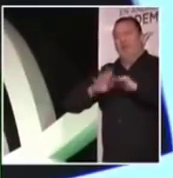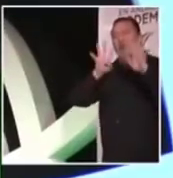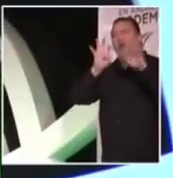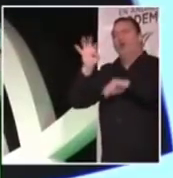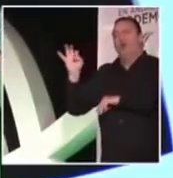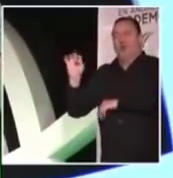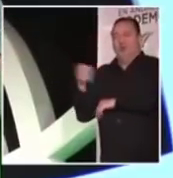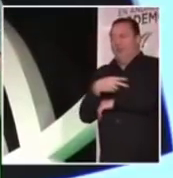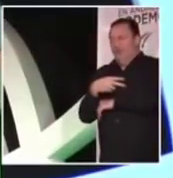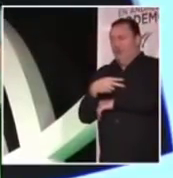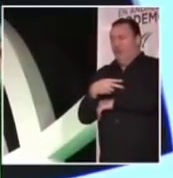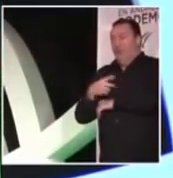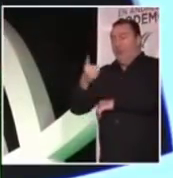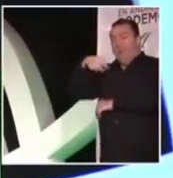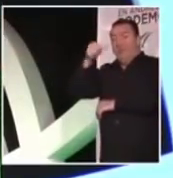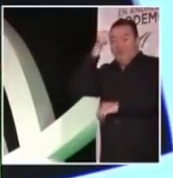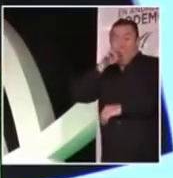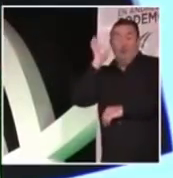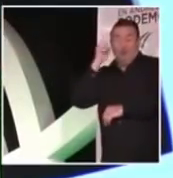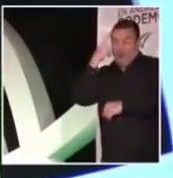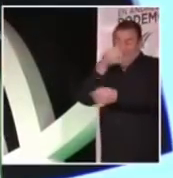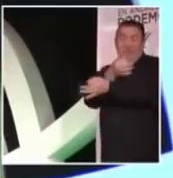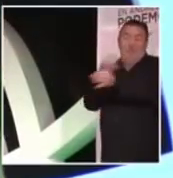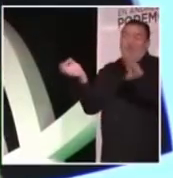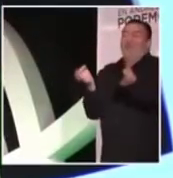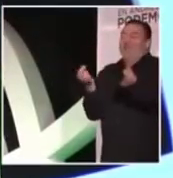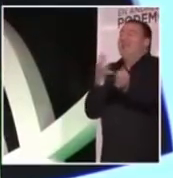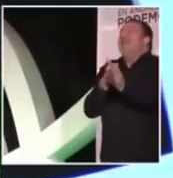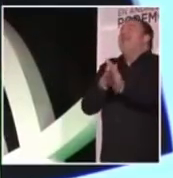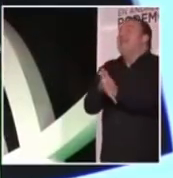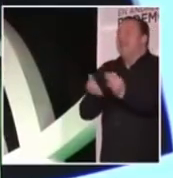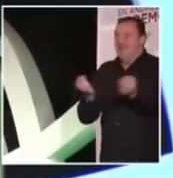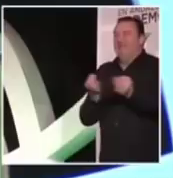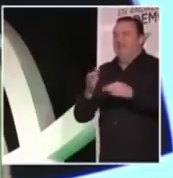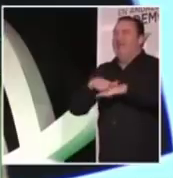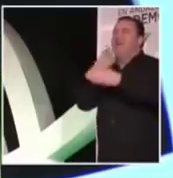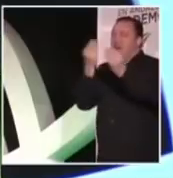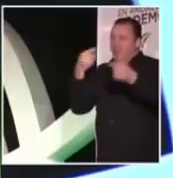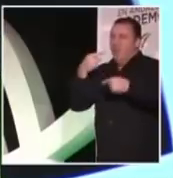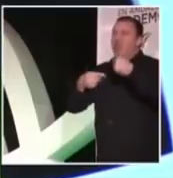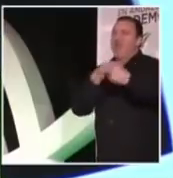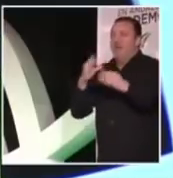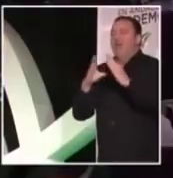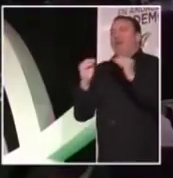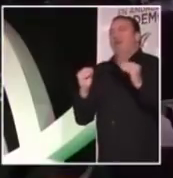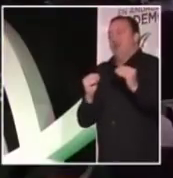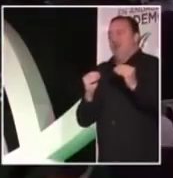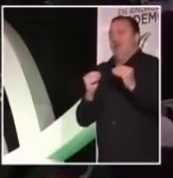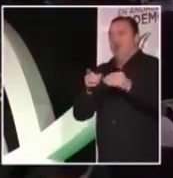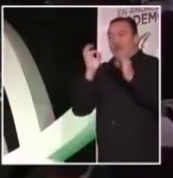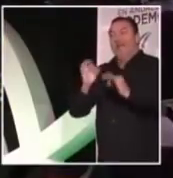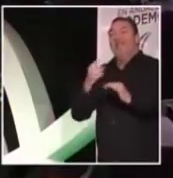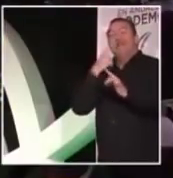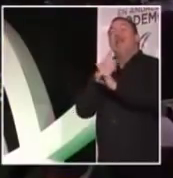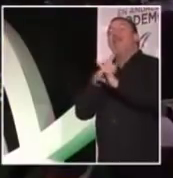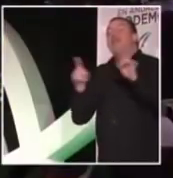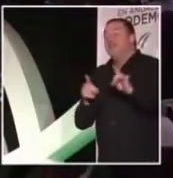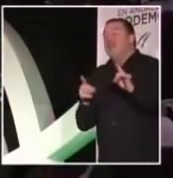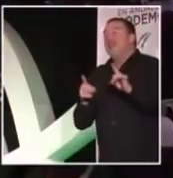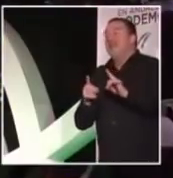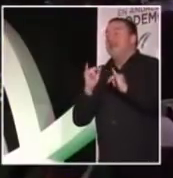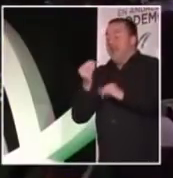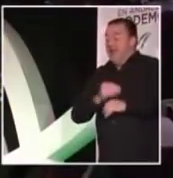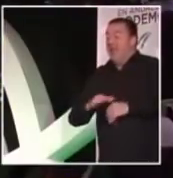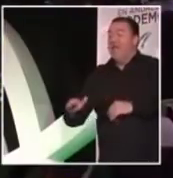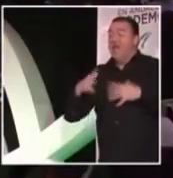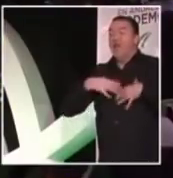900 euros. Vosotros y vosotras sabéis perfectamente lo que significa eso para muchas familias andaluzas. Es la diferencia entre llevar a los